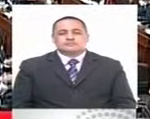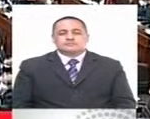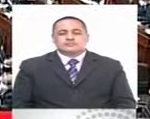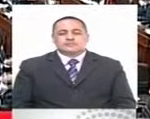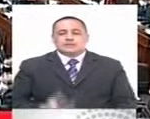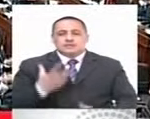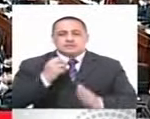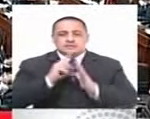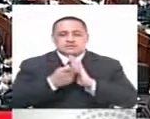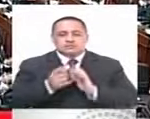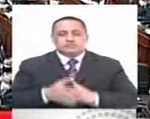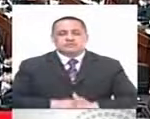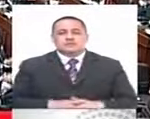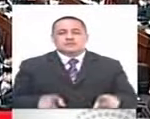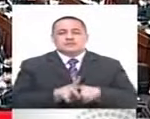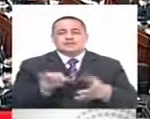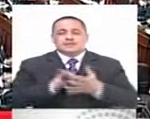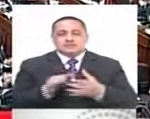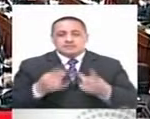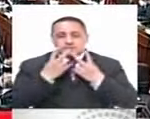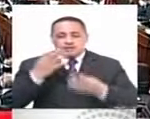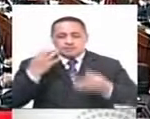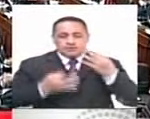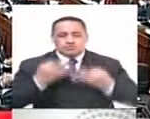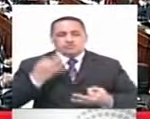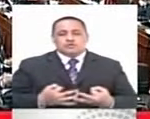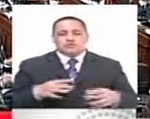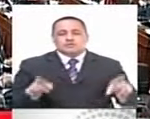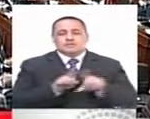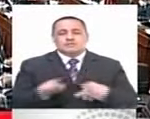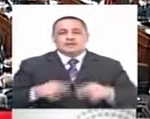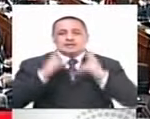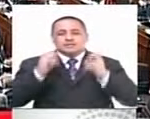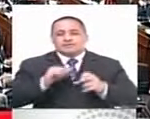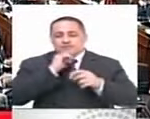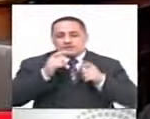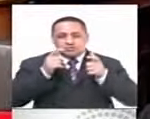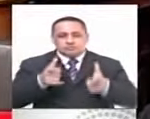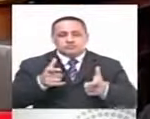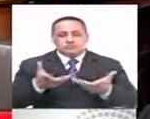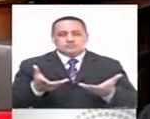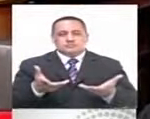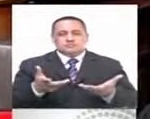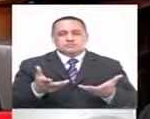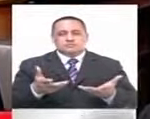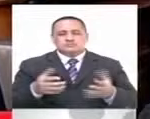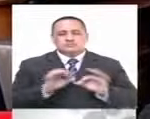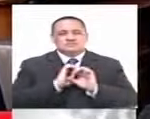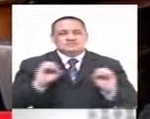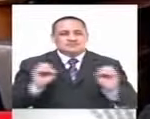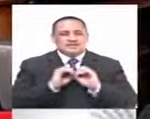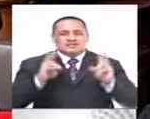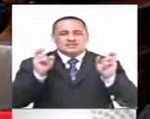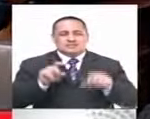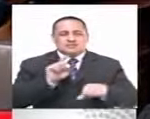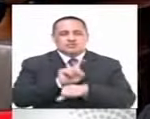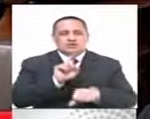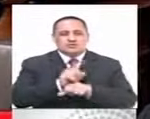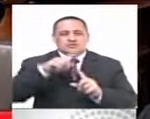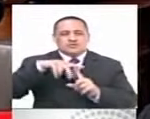30 segundos. Que se encargue de dar más presupuesto al tema de inseguridad ciudadana. 0 líneas sobre educación